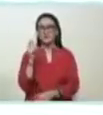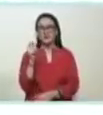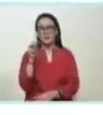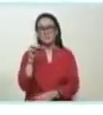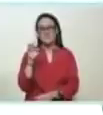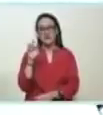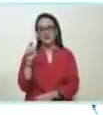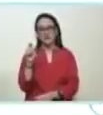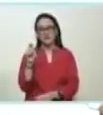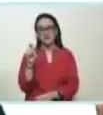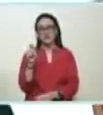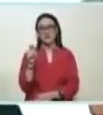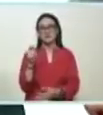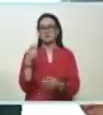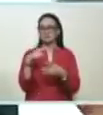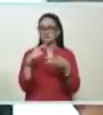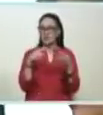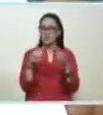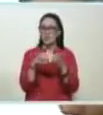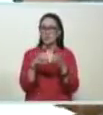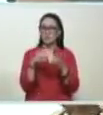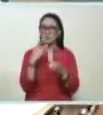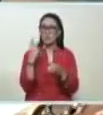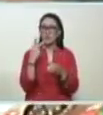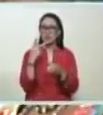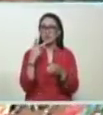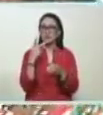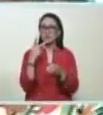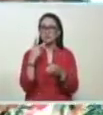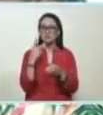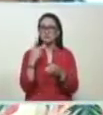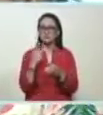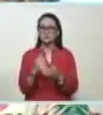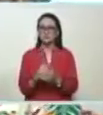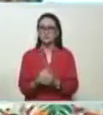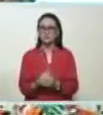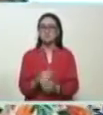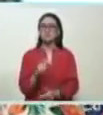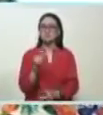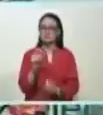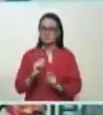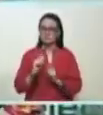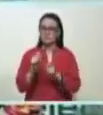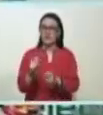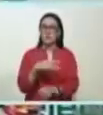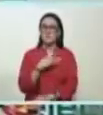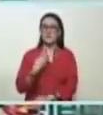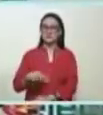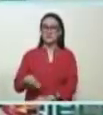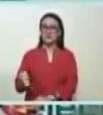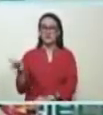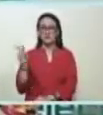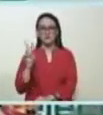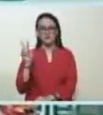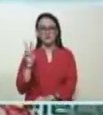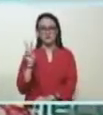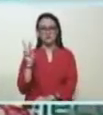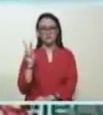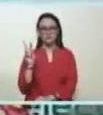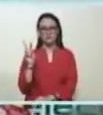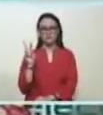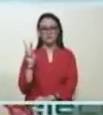MEP, MPAPC, Podemos, ORA, UPB, como presidente de la República Bolivariana de